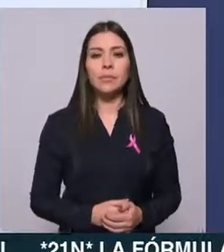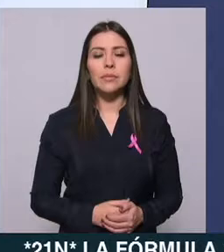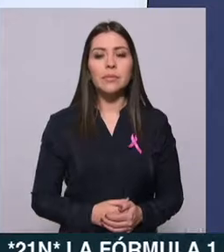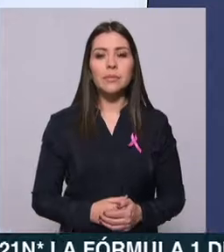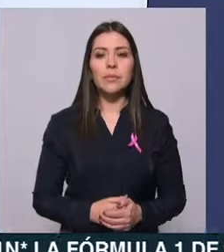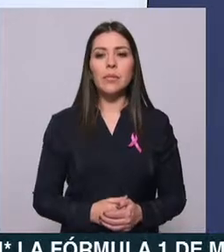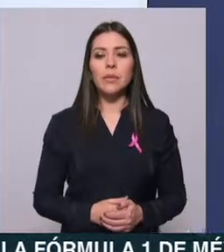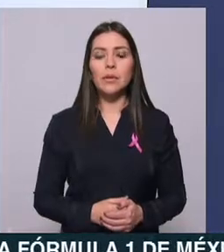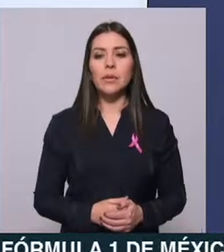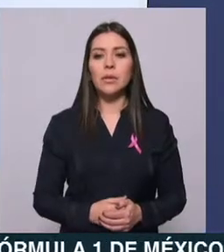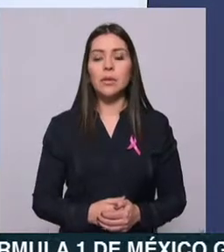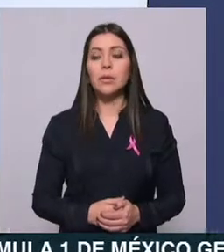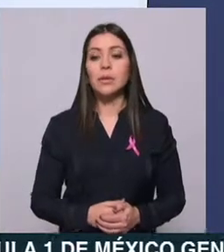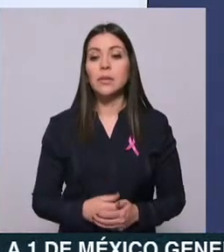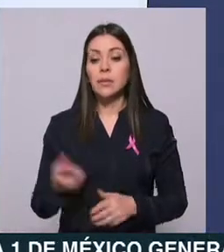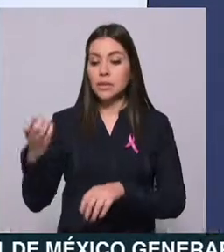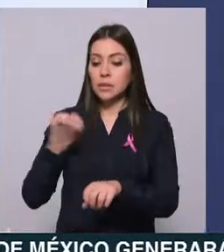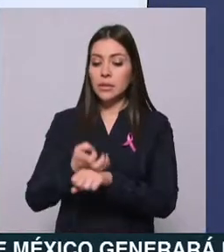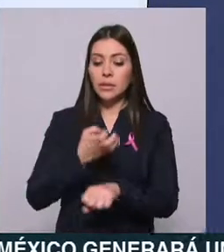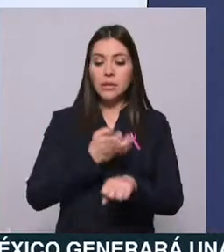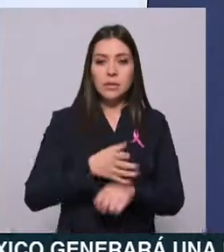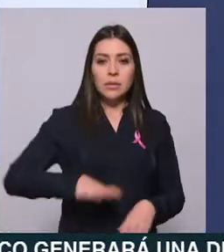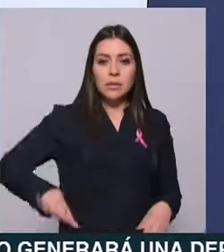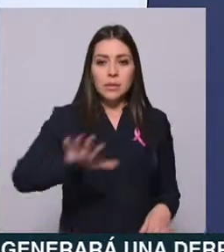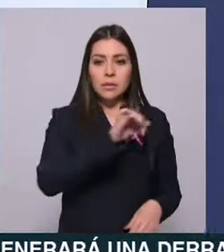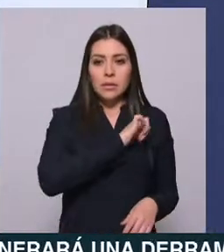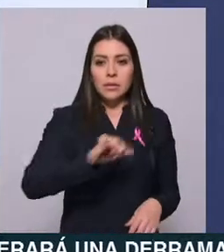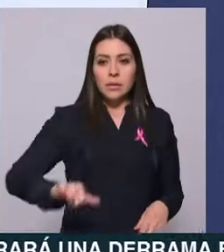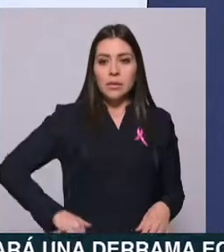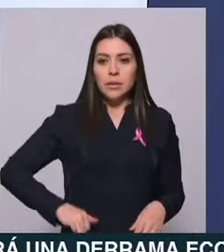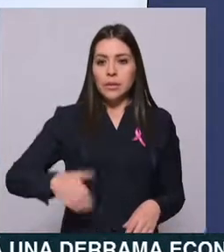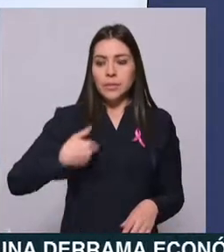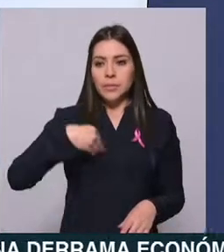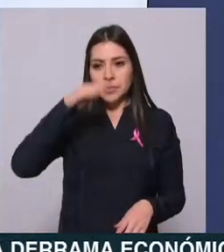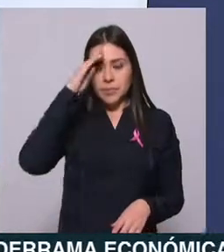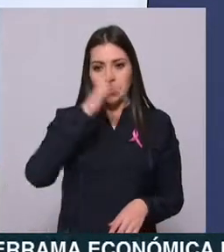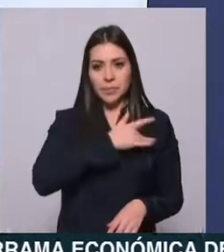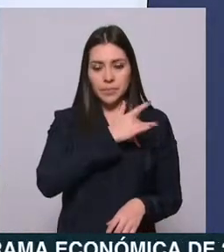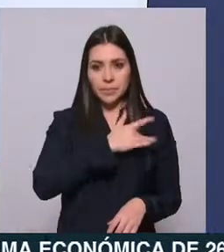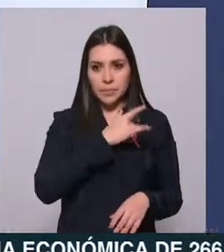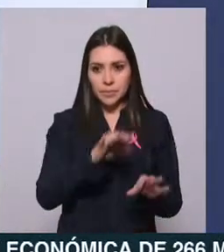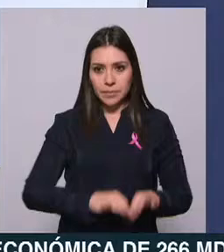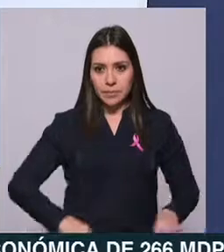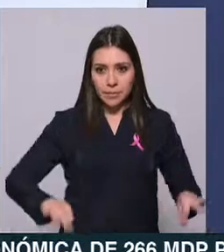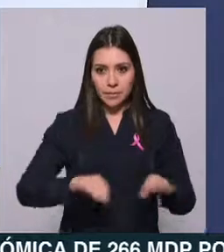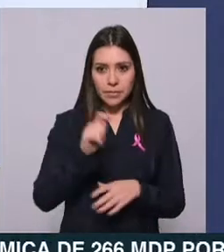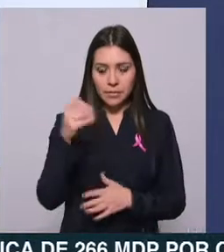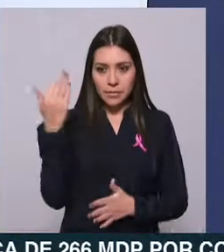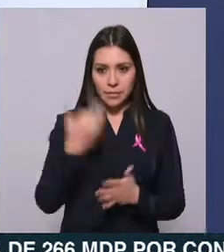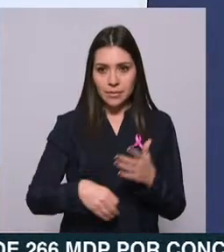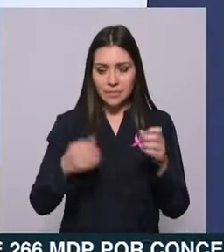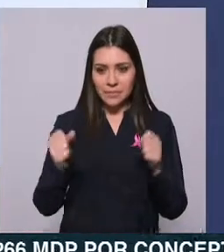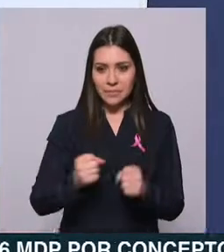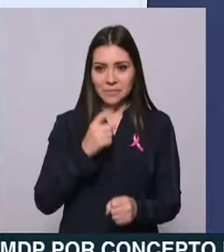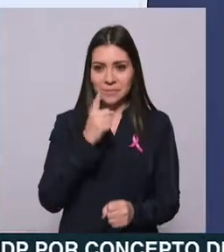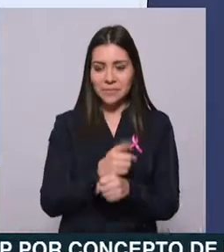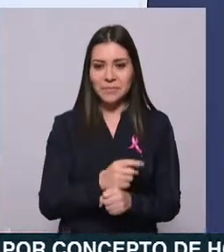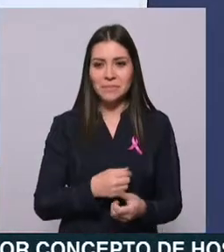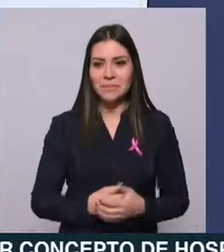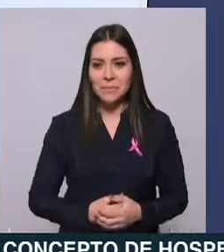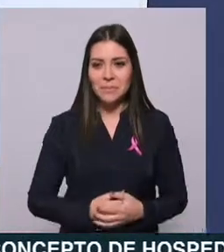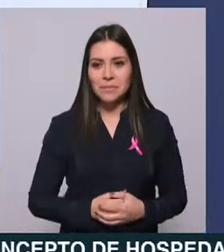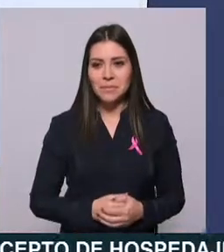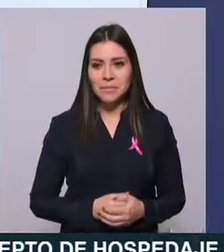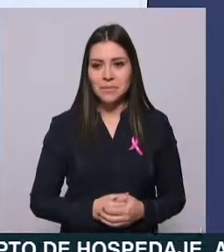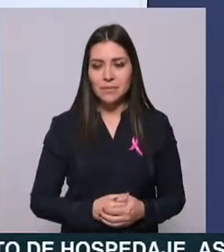la ciudad, en las alcaldías, por supuesto que creo yo que la prioridad viene siendo el tema de la inseguridad. Nosotros hemos